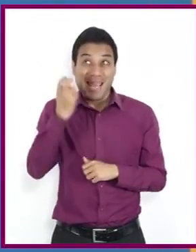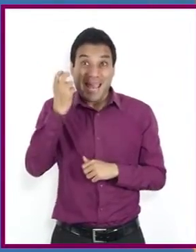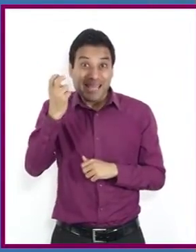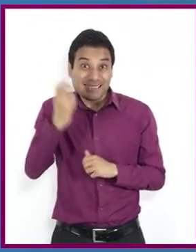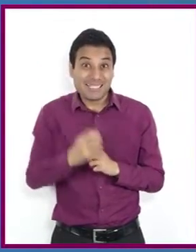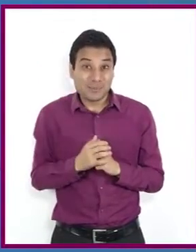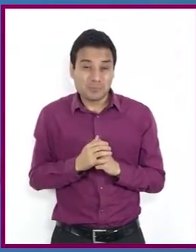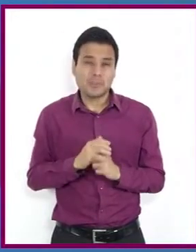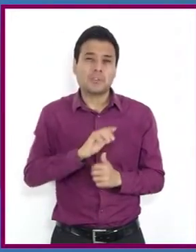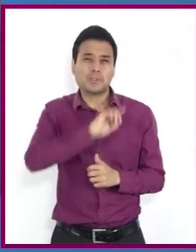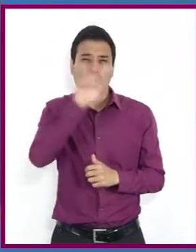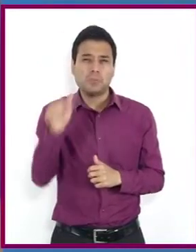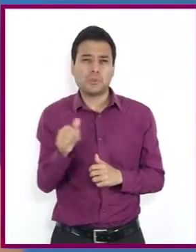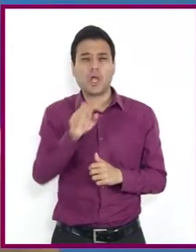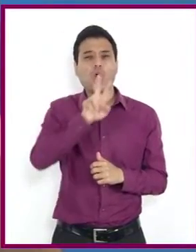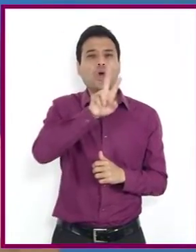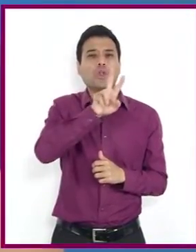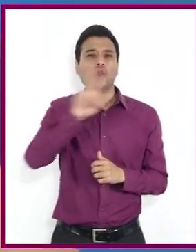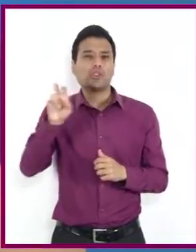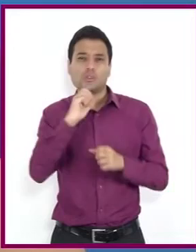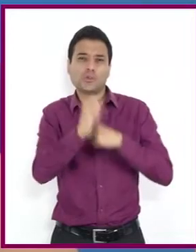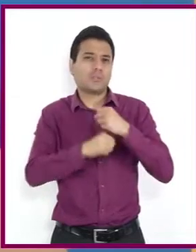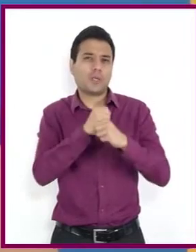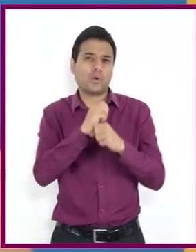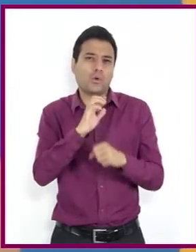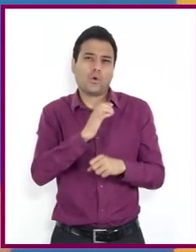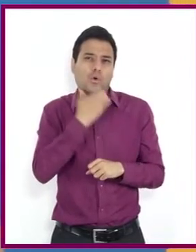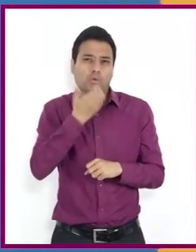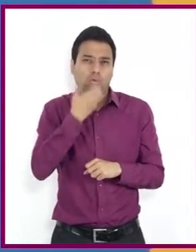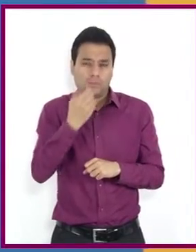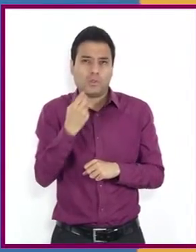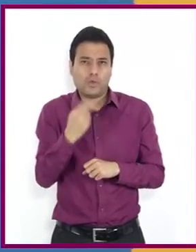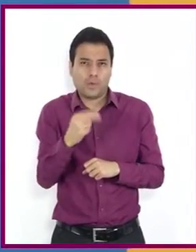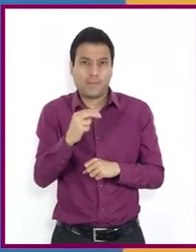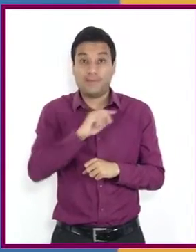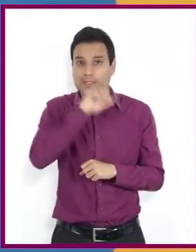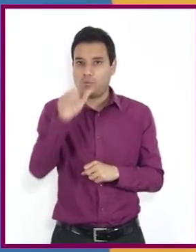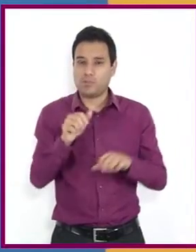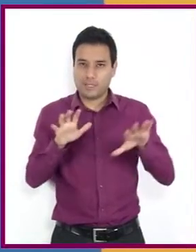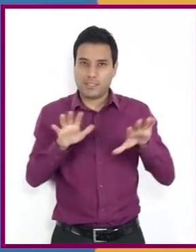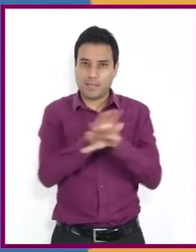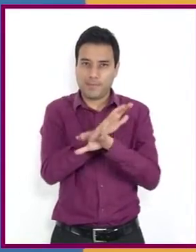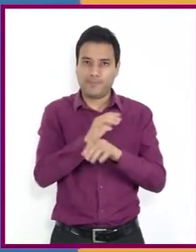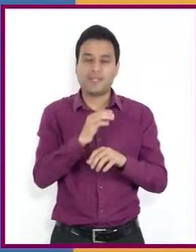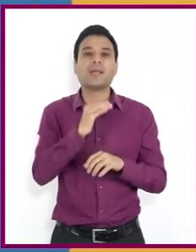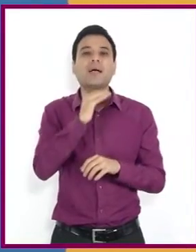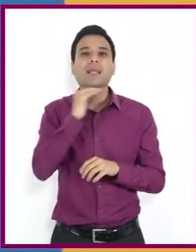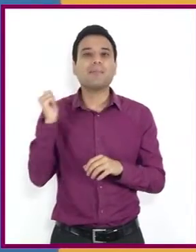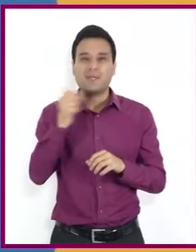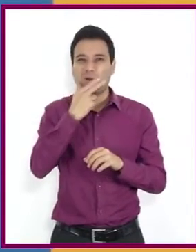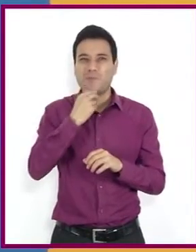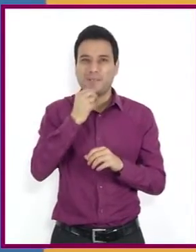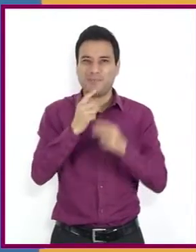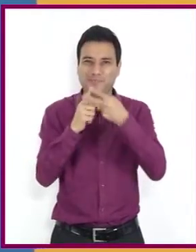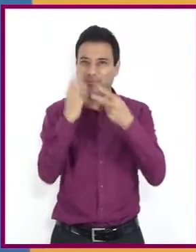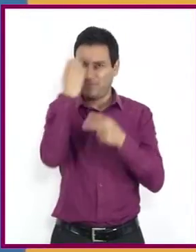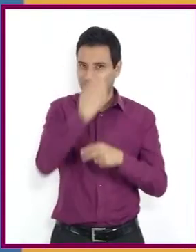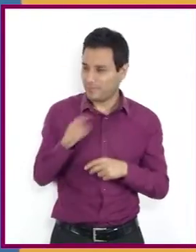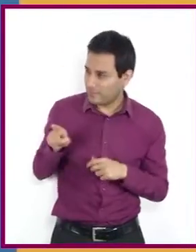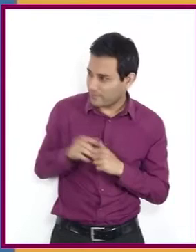emplearía durante 2 siglos hasta que se adoptó la denominación dada por el astrónomo alemán Simon Marius: